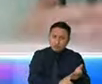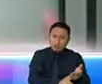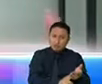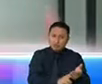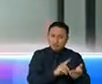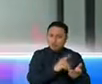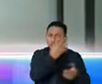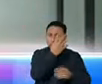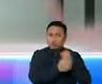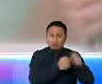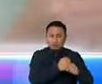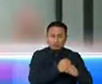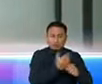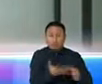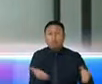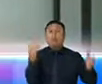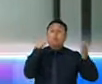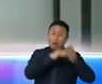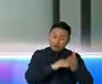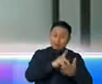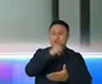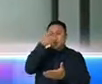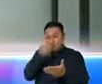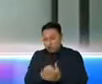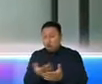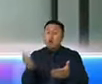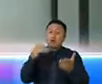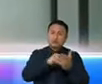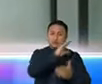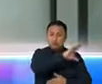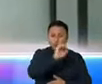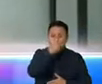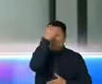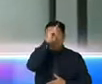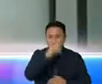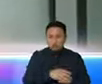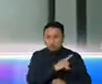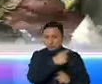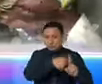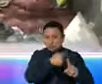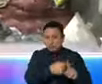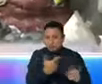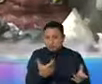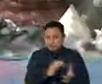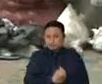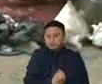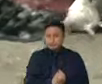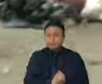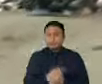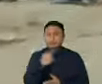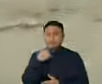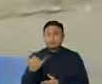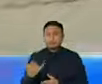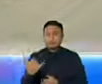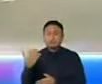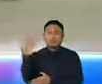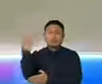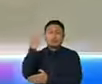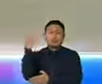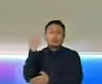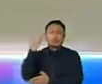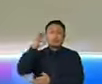de aquí en 4 años vamos a tener que volver a invertir otros 50 millones de dólares para el alquiler. Además, aseguran que la emergencia de